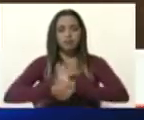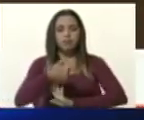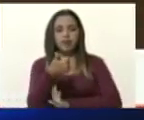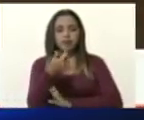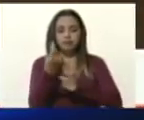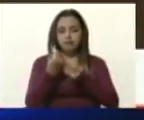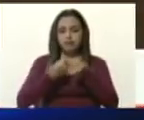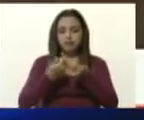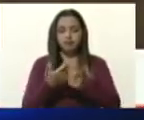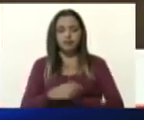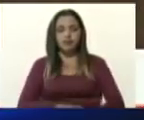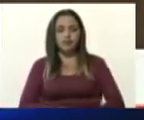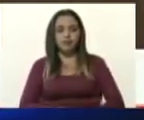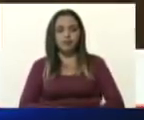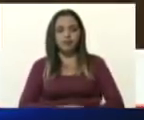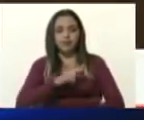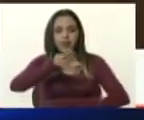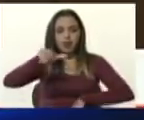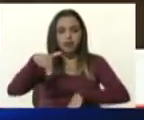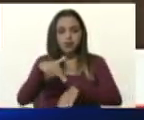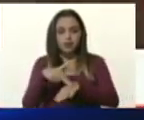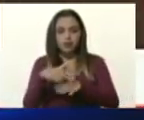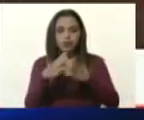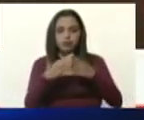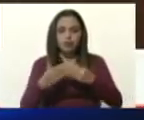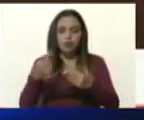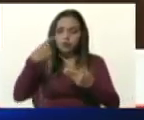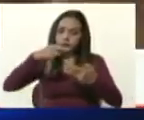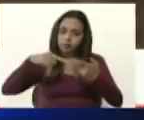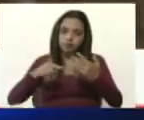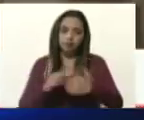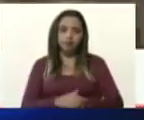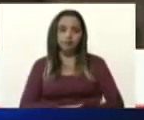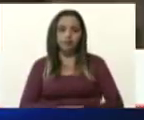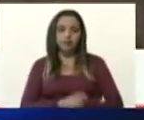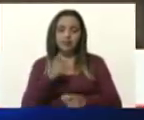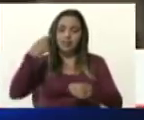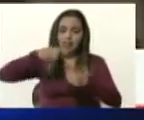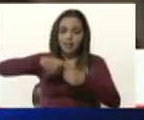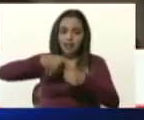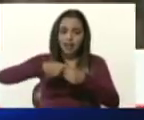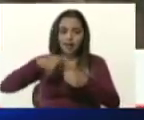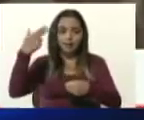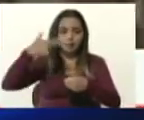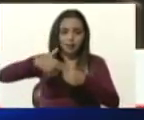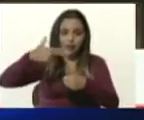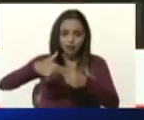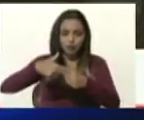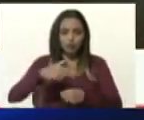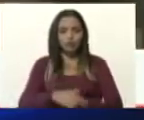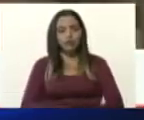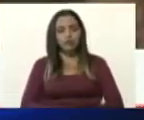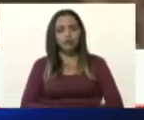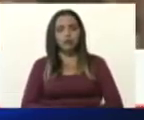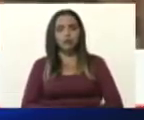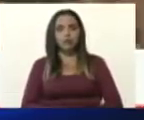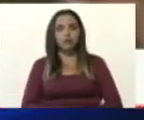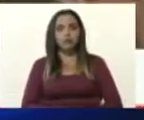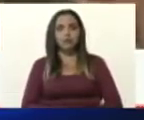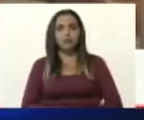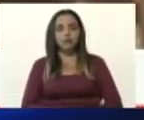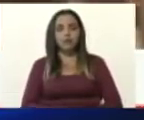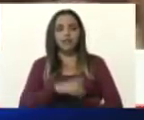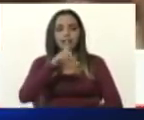riqueza nacionalizar los recursos el gas el petróleo el